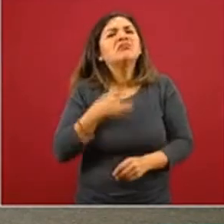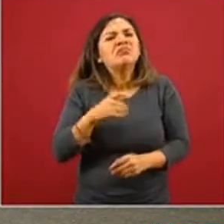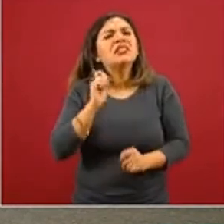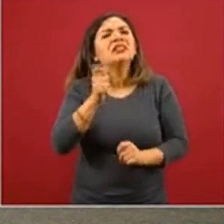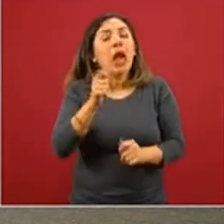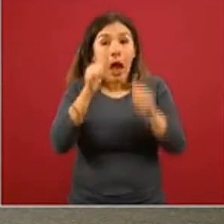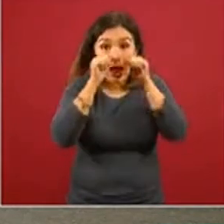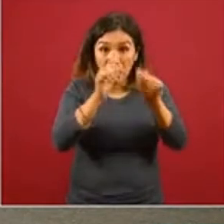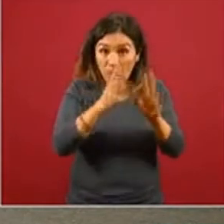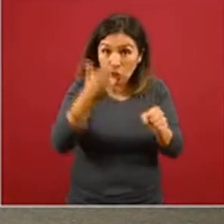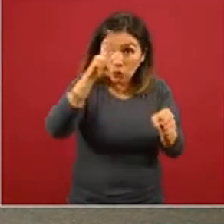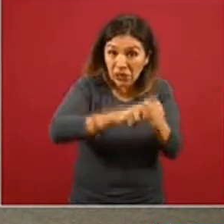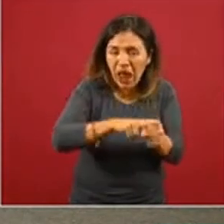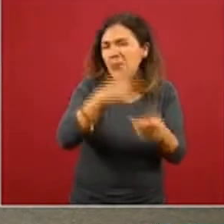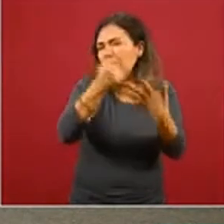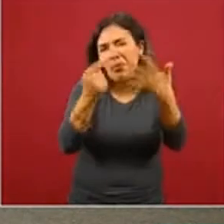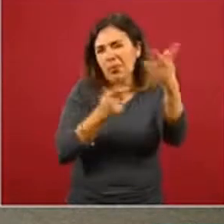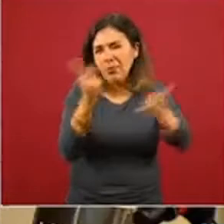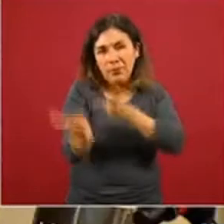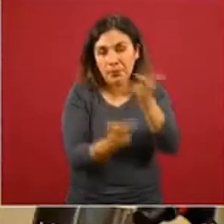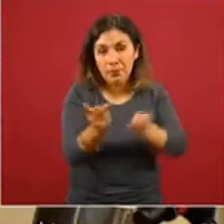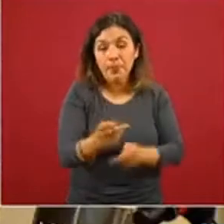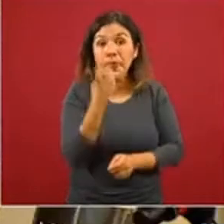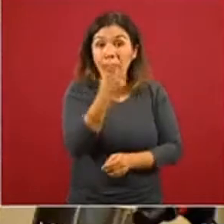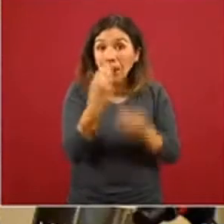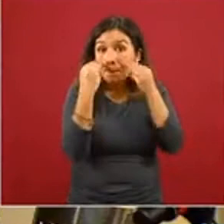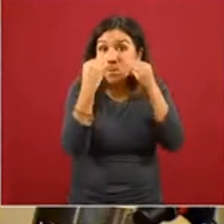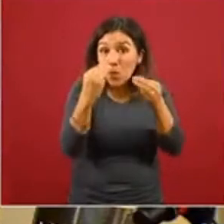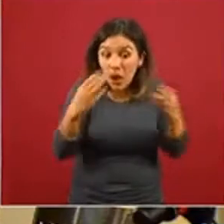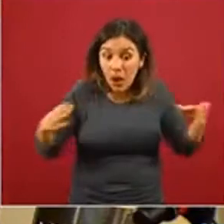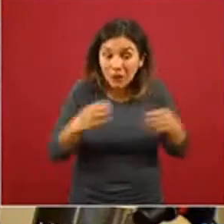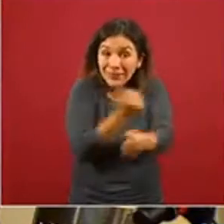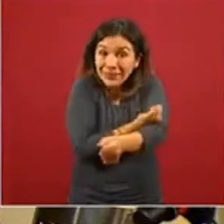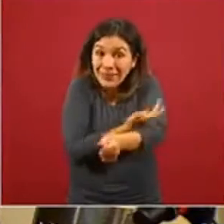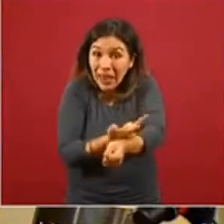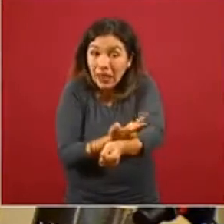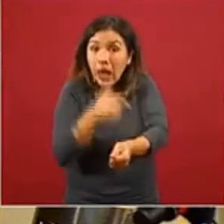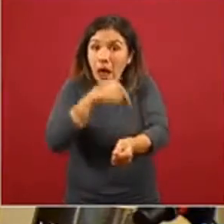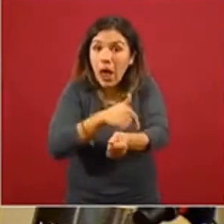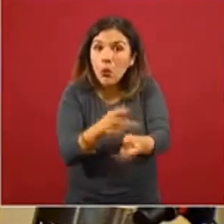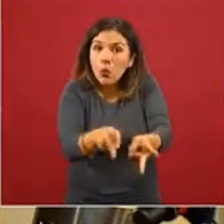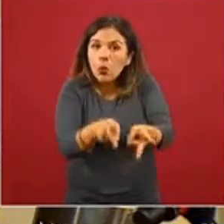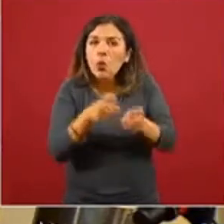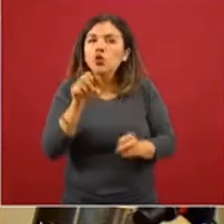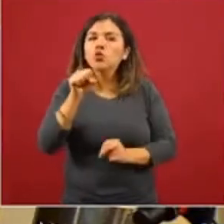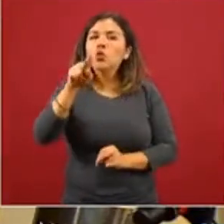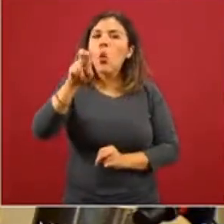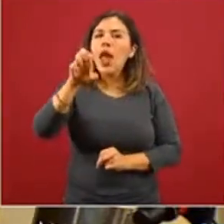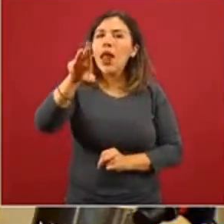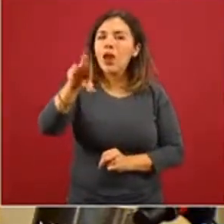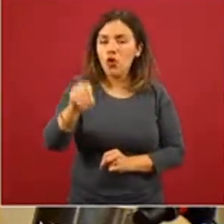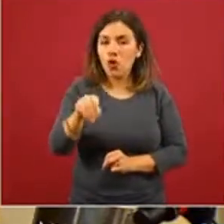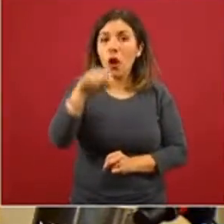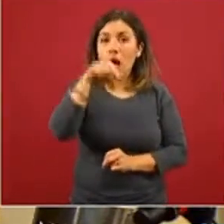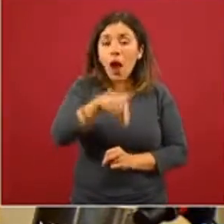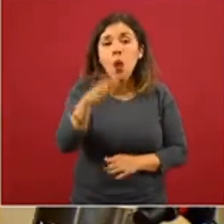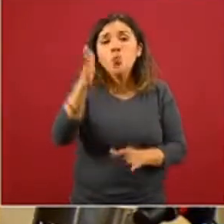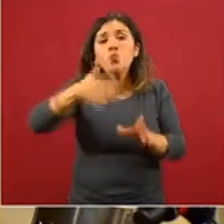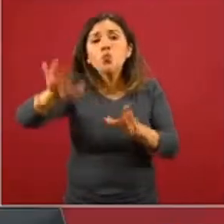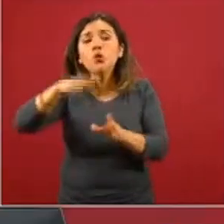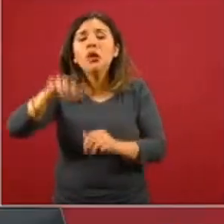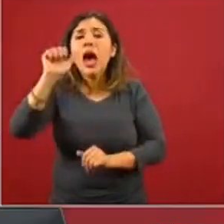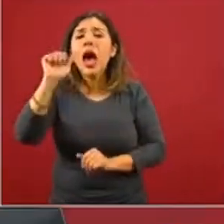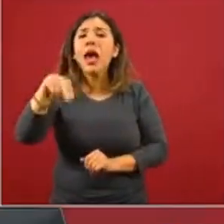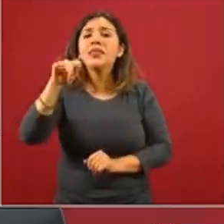fueron atendidas o no atendidas, etcétera. Y la muestra de sangre se le extrae la parte líquida, el suero, y se buscan